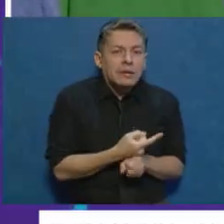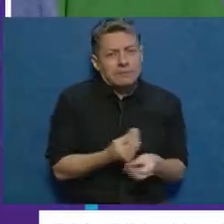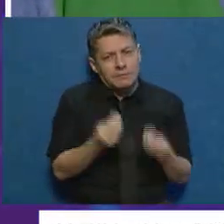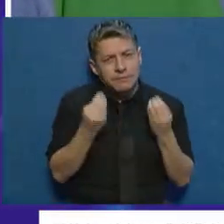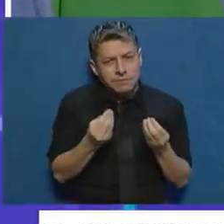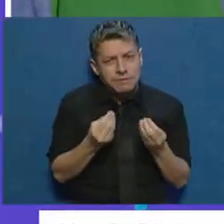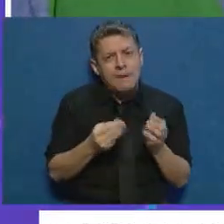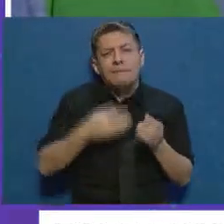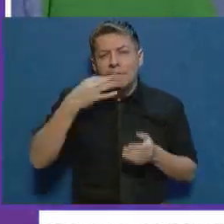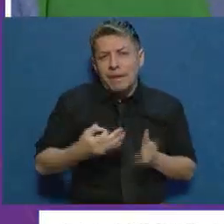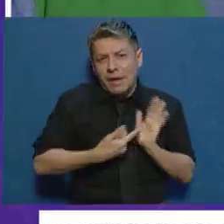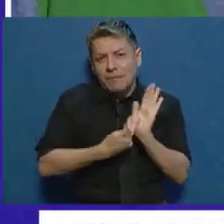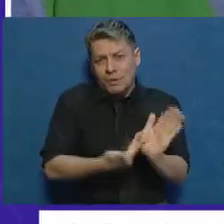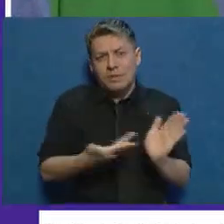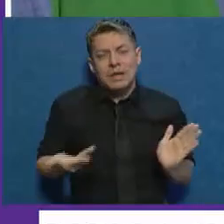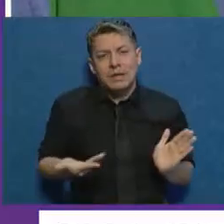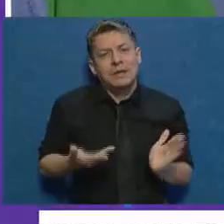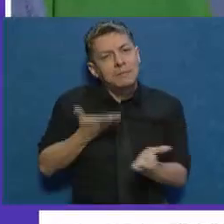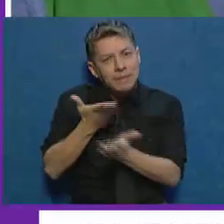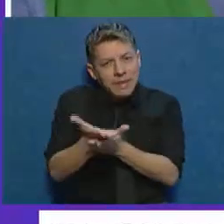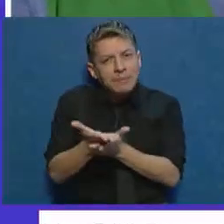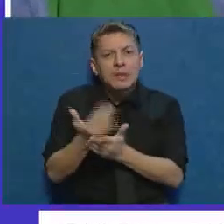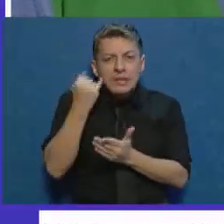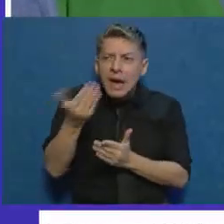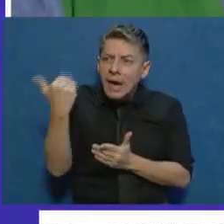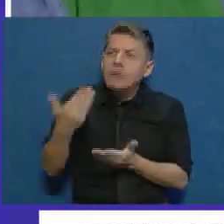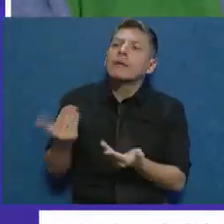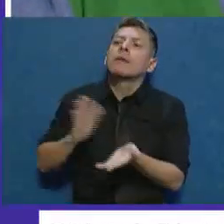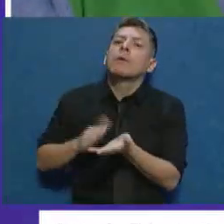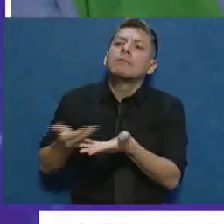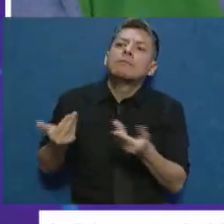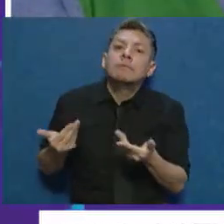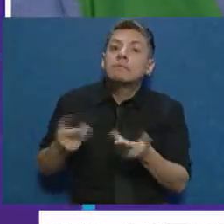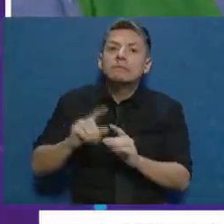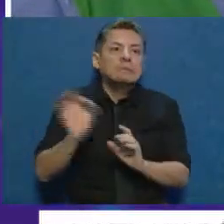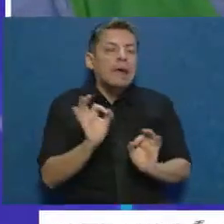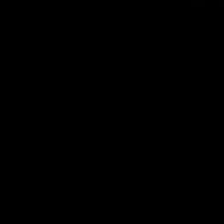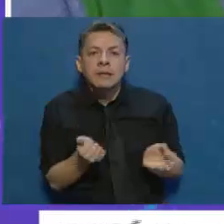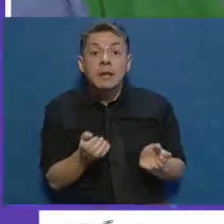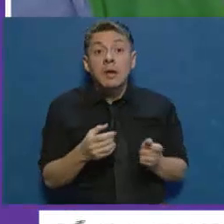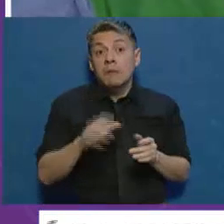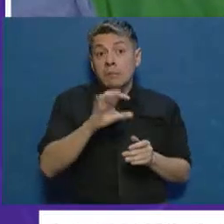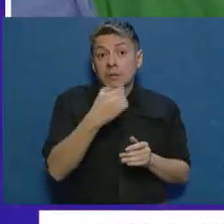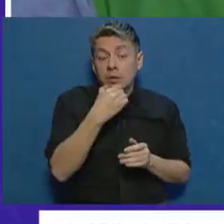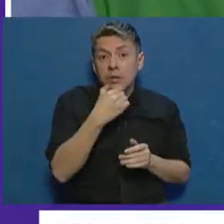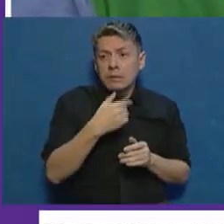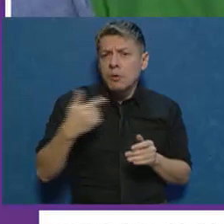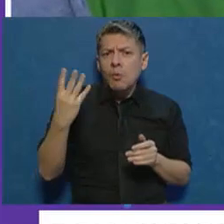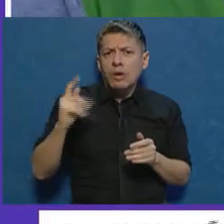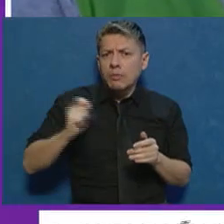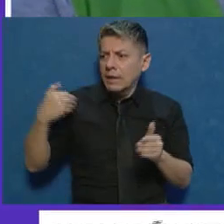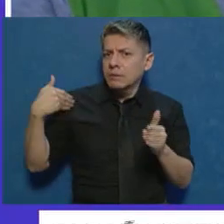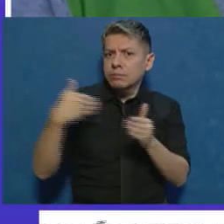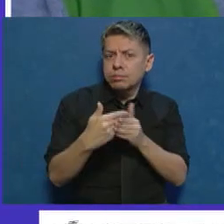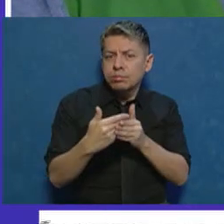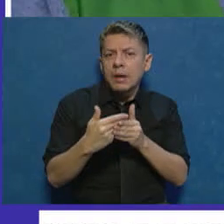números sobre la mesa. Nosotros ya le pedimos que rindieran las cuentas y no las rinden. La provincia de Mendoza en estos últimos 4 meses ha recolectado más de 24